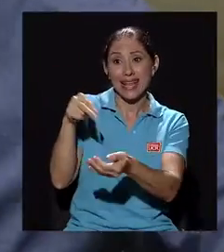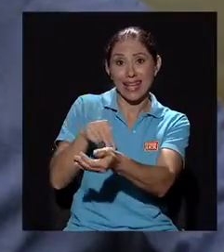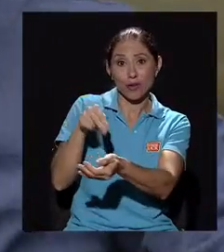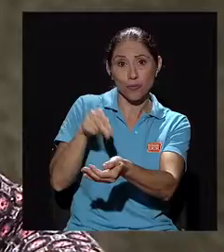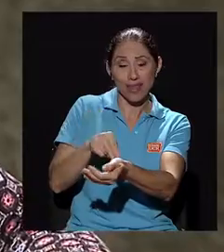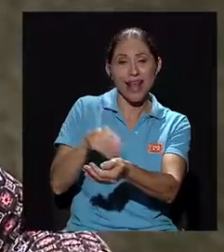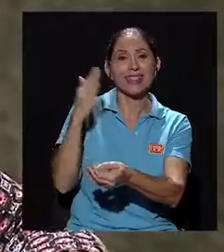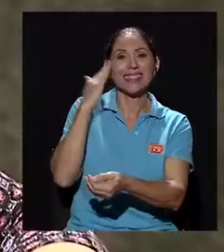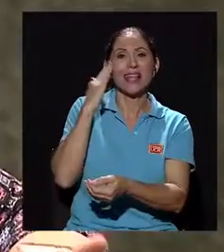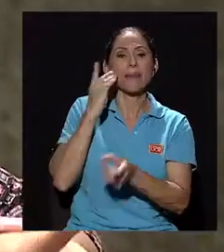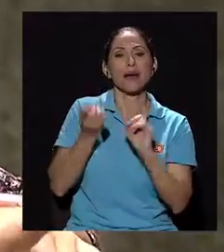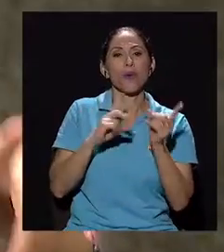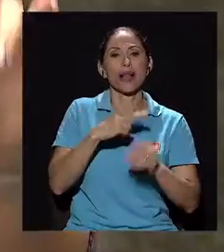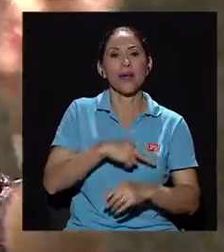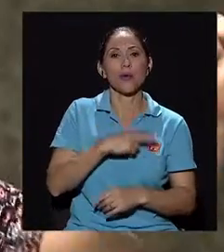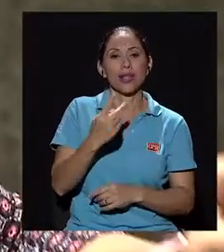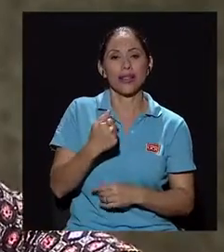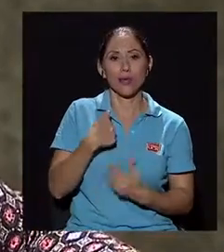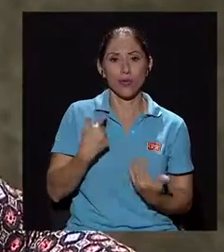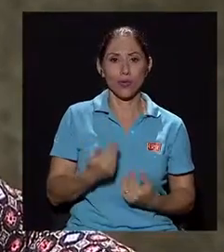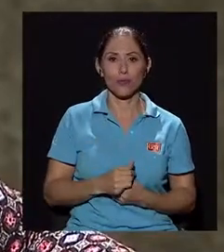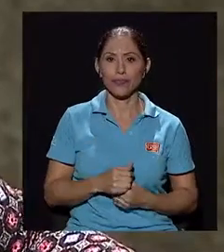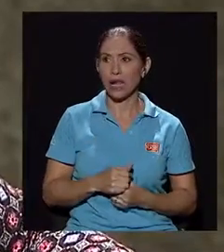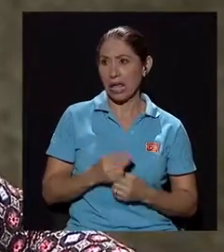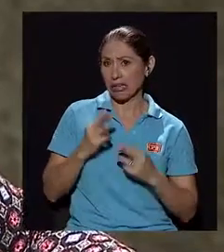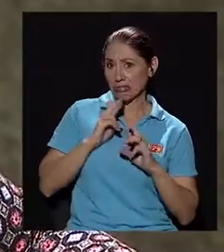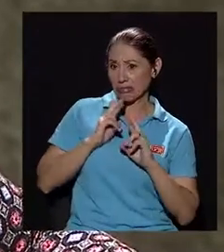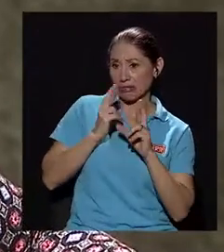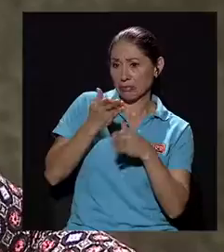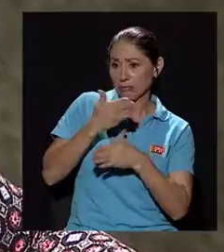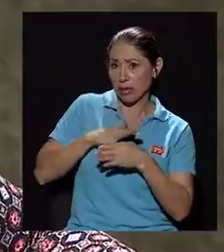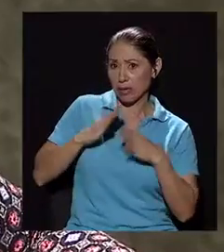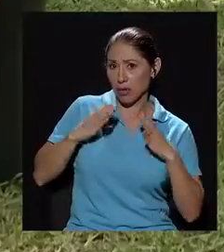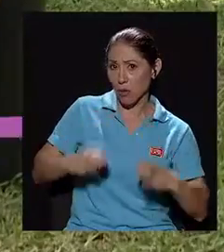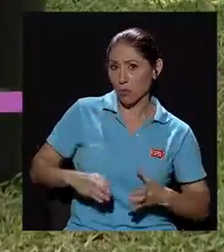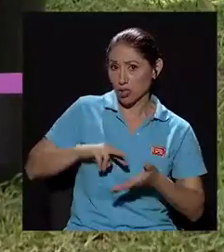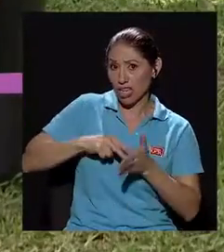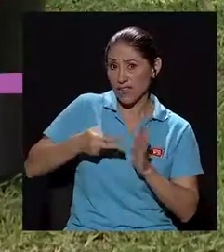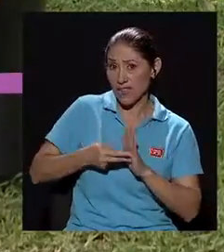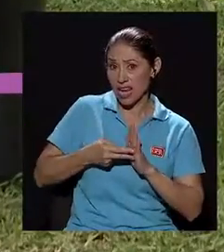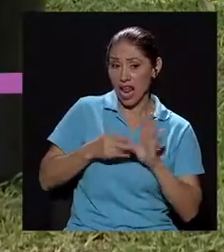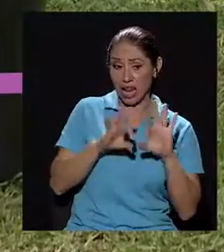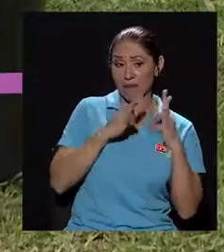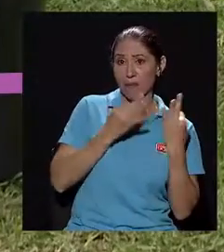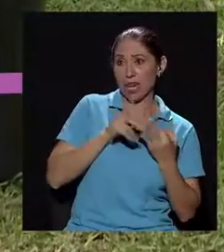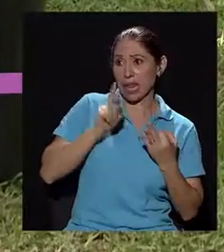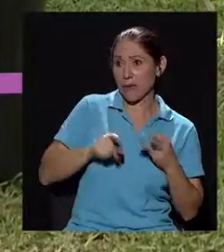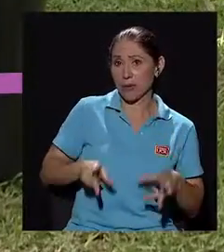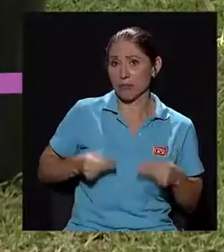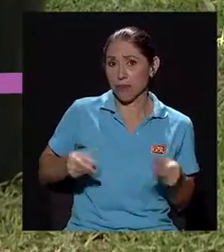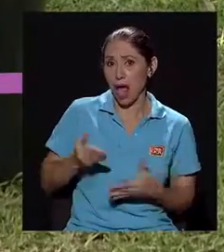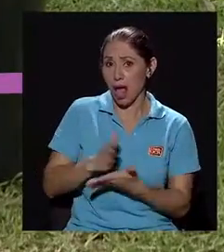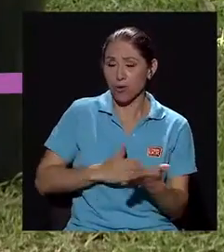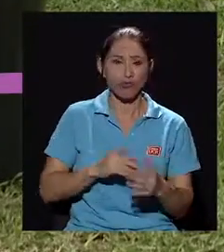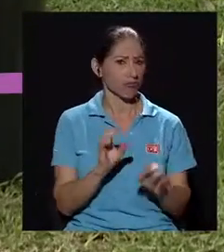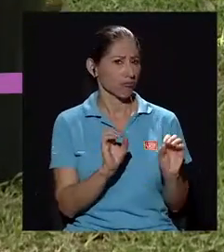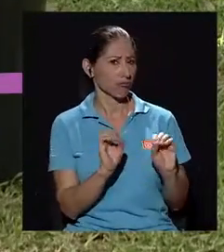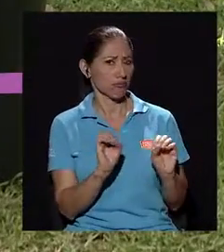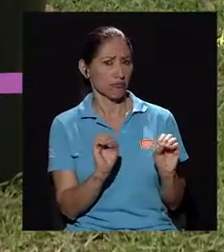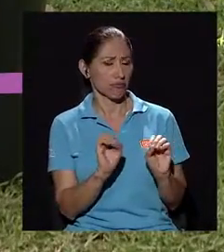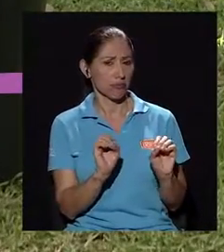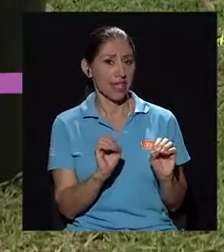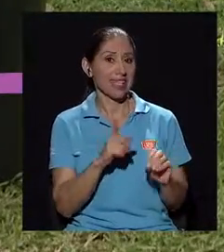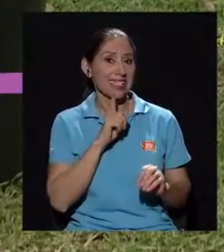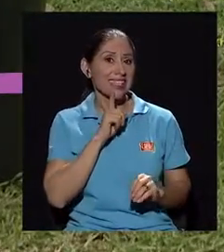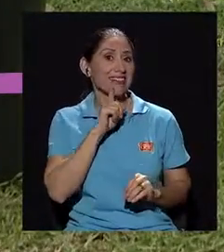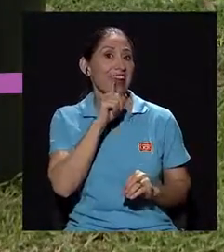la voluntad uh-huh. de uno. ¿Cuando la donación implica algún costo para la familia del donante? Ninguna, ninguna, más bien, o sea, si realmente